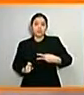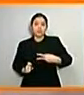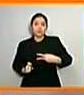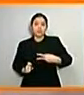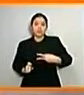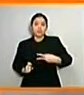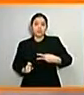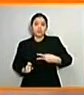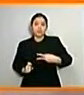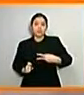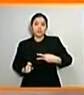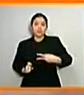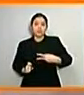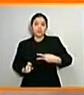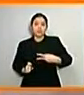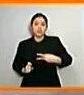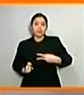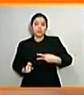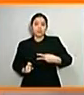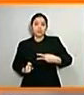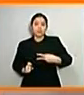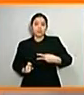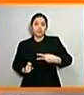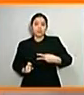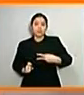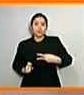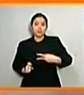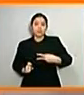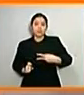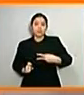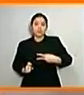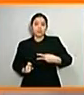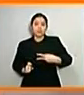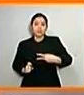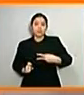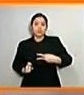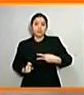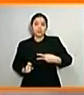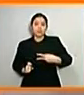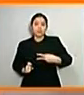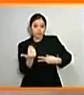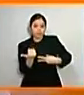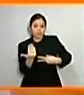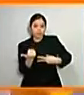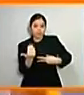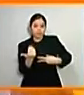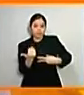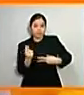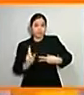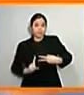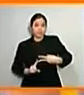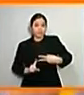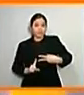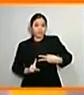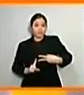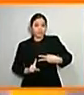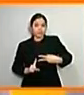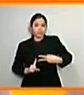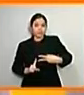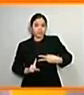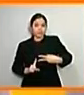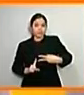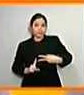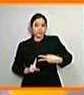Uno, segundo dígito. Suerte. 5, primer número ganador, 15. Segundo número ganador, primer